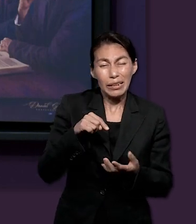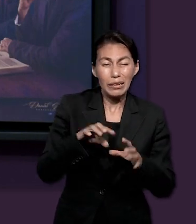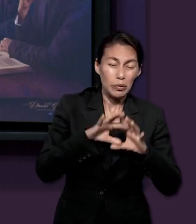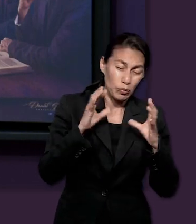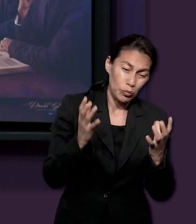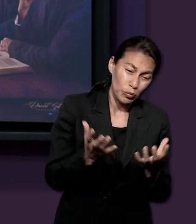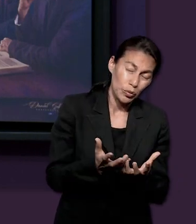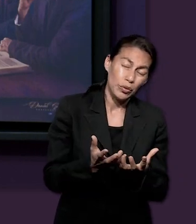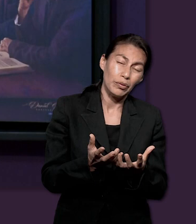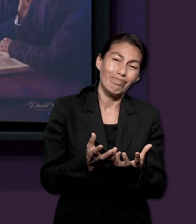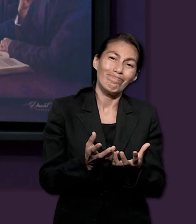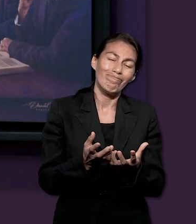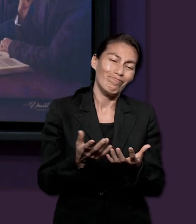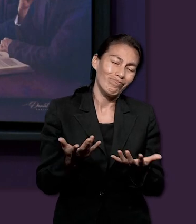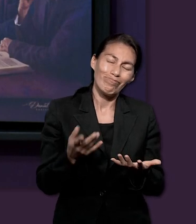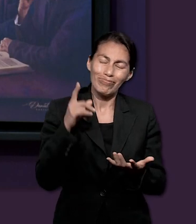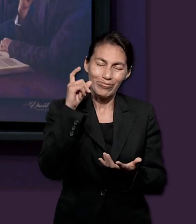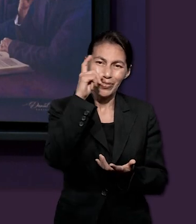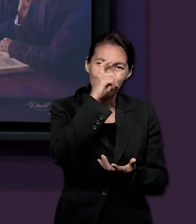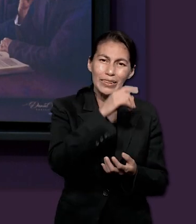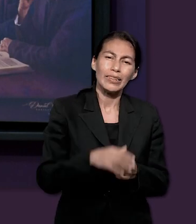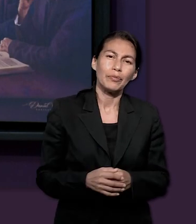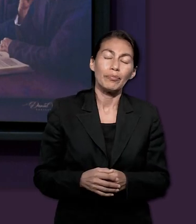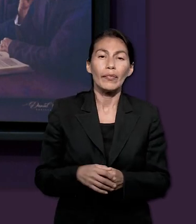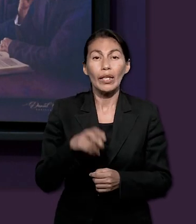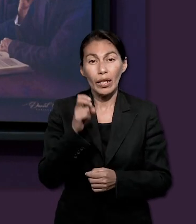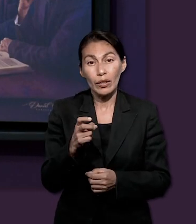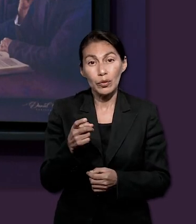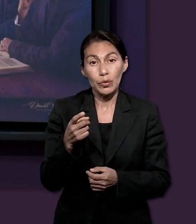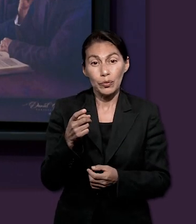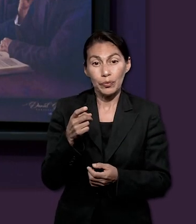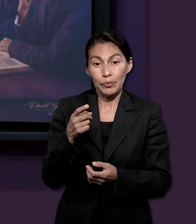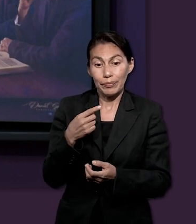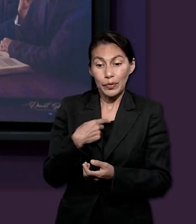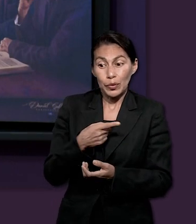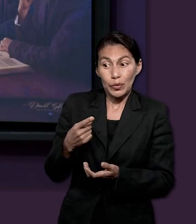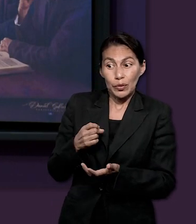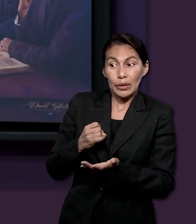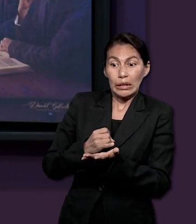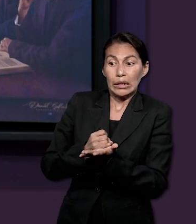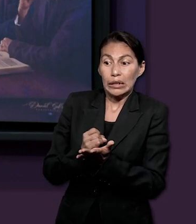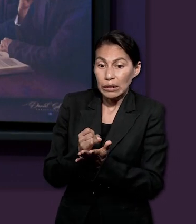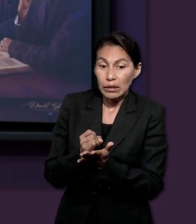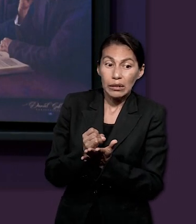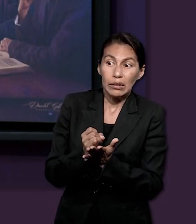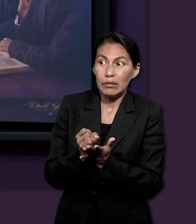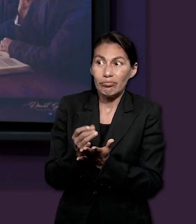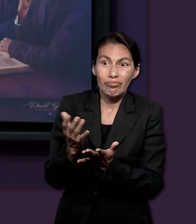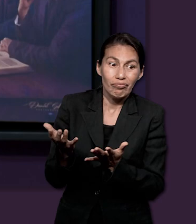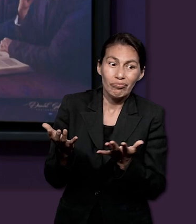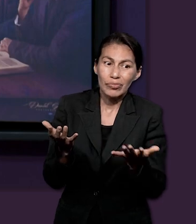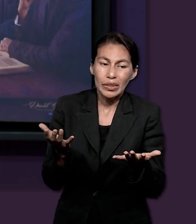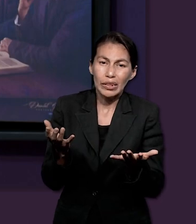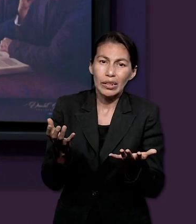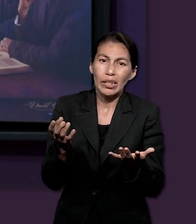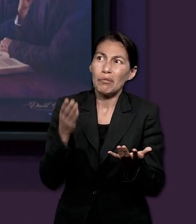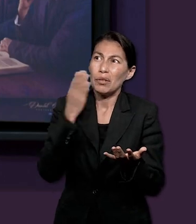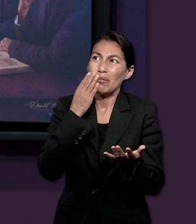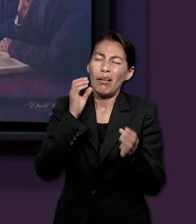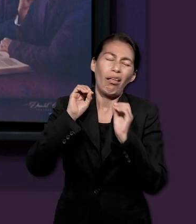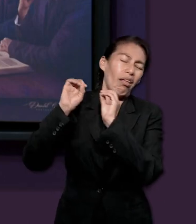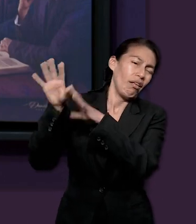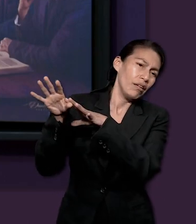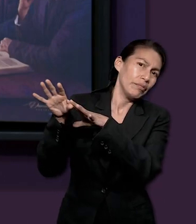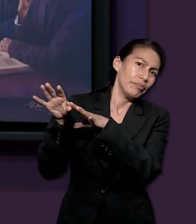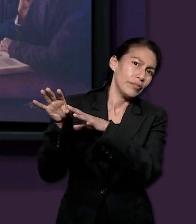para no entrar en estos esquemas que encontramos en este mundo, que este mundo propone, porque eso puede determinar nuestra toma de decisiones y podemos